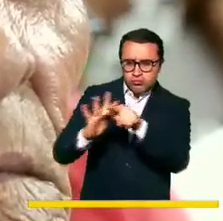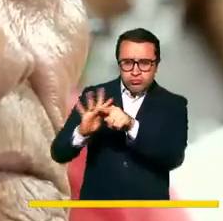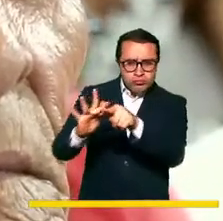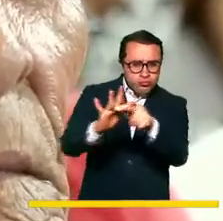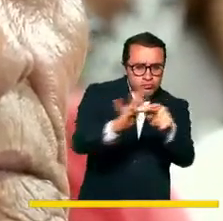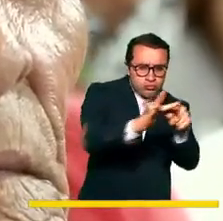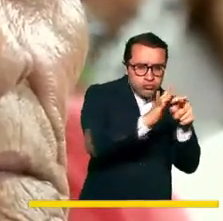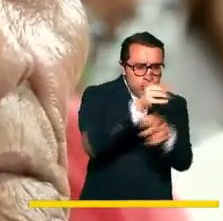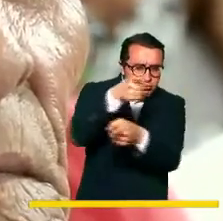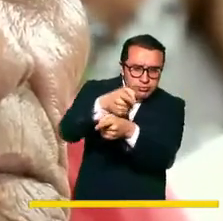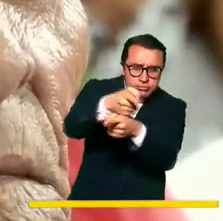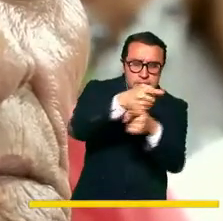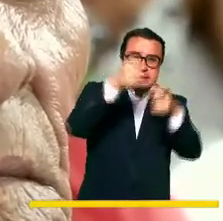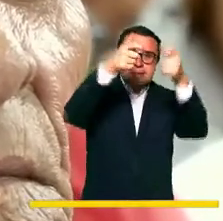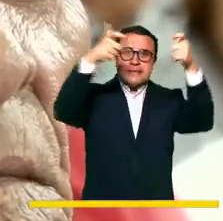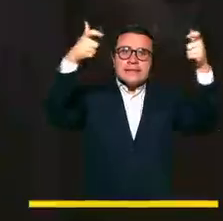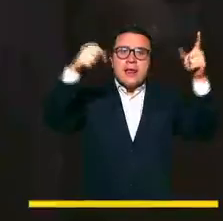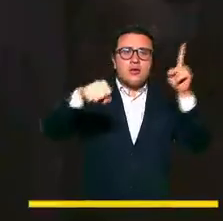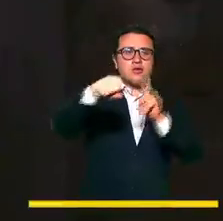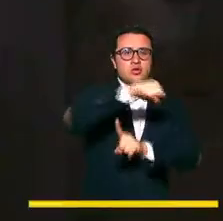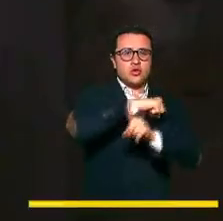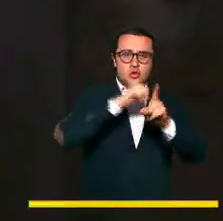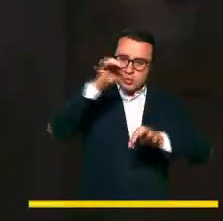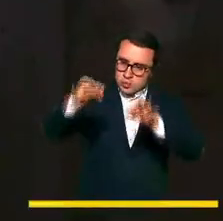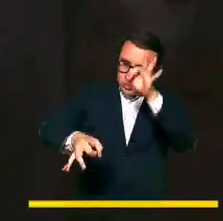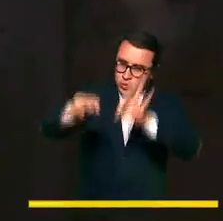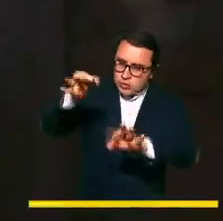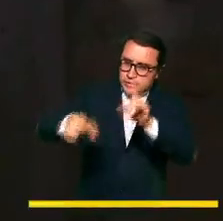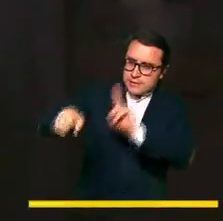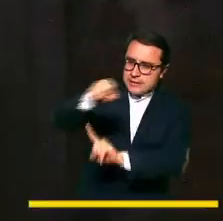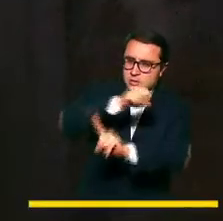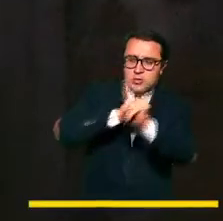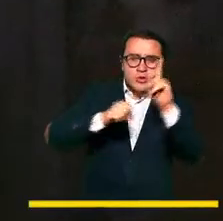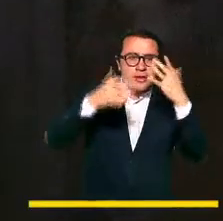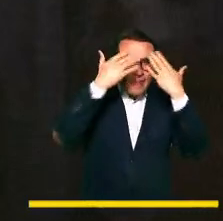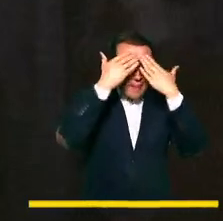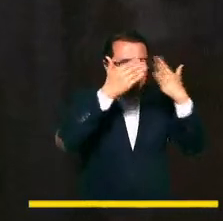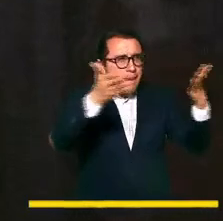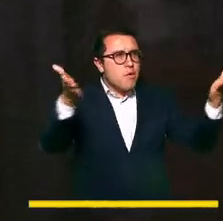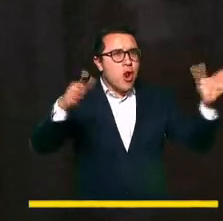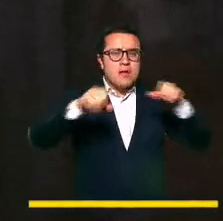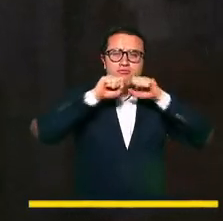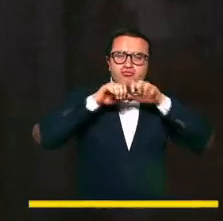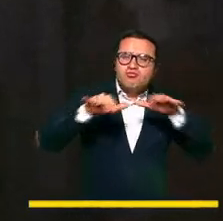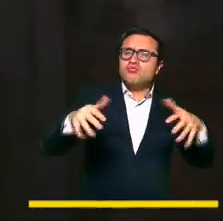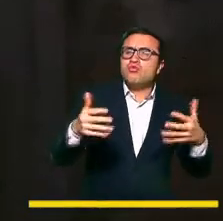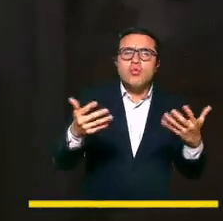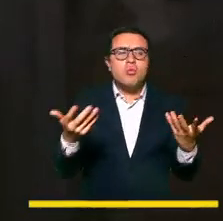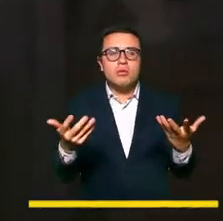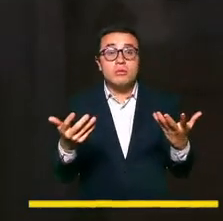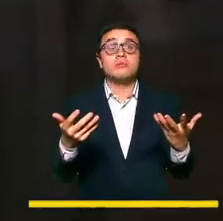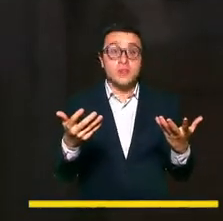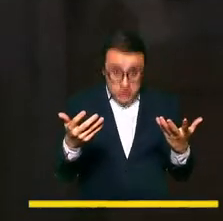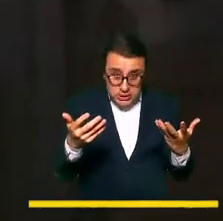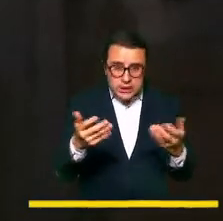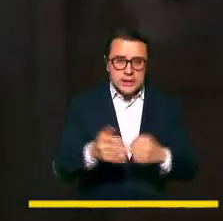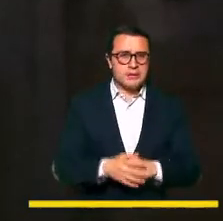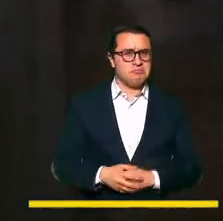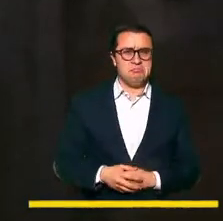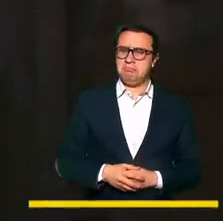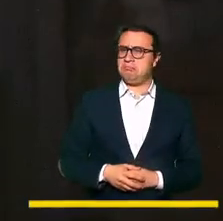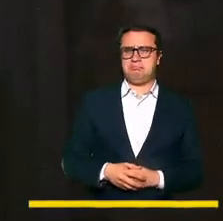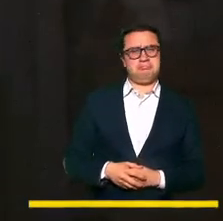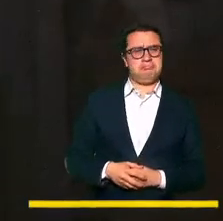Estado Social de Derecho, la justicia social, la democracia, sino que vino un